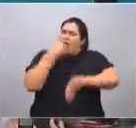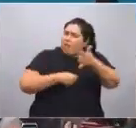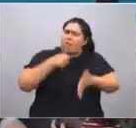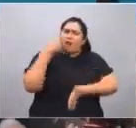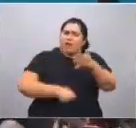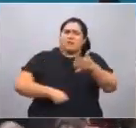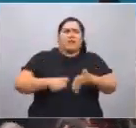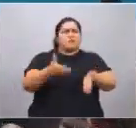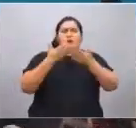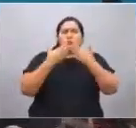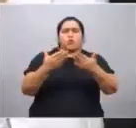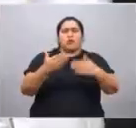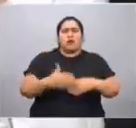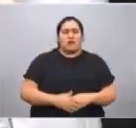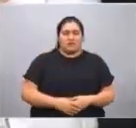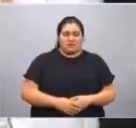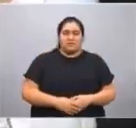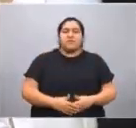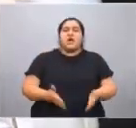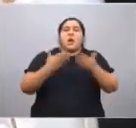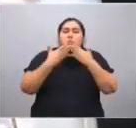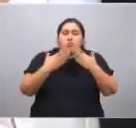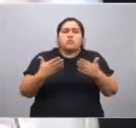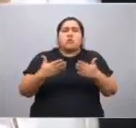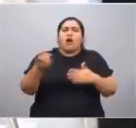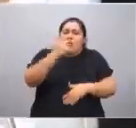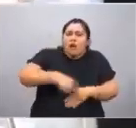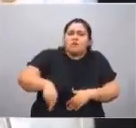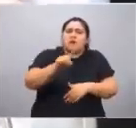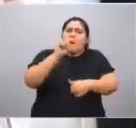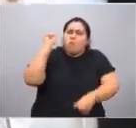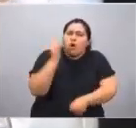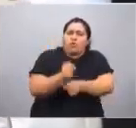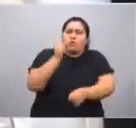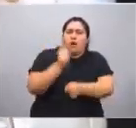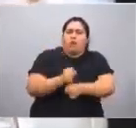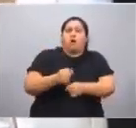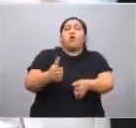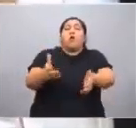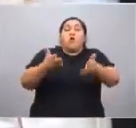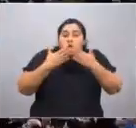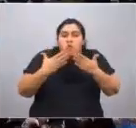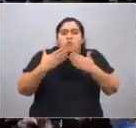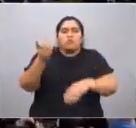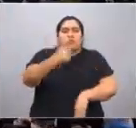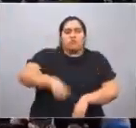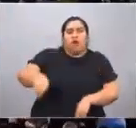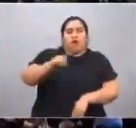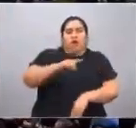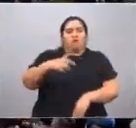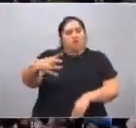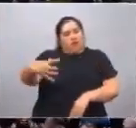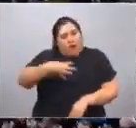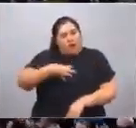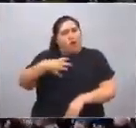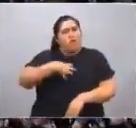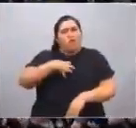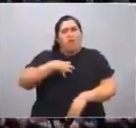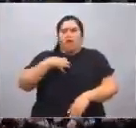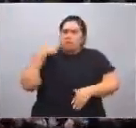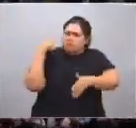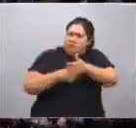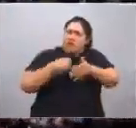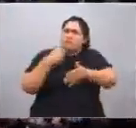militancia, muchas gracias por el trabajo y muchas gracias por la confianza